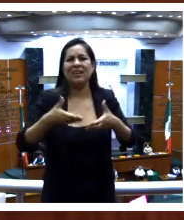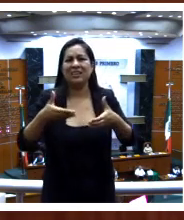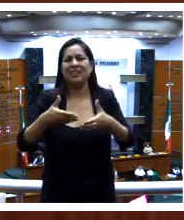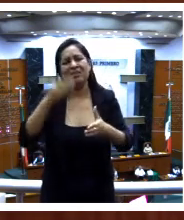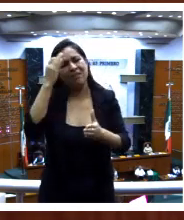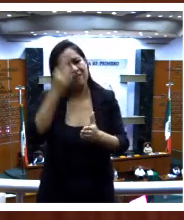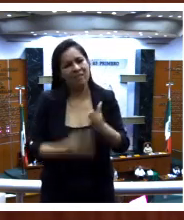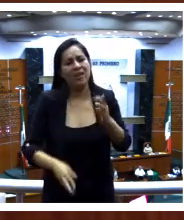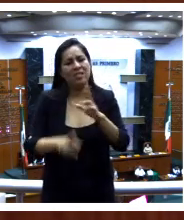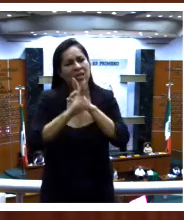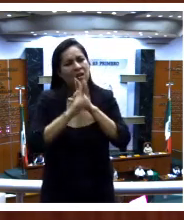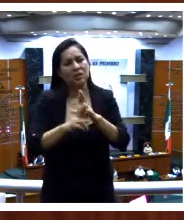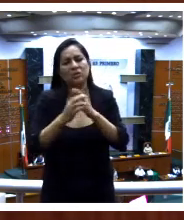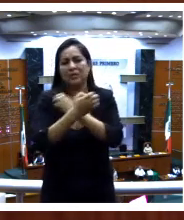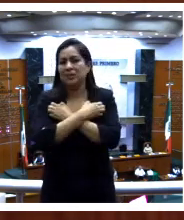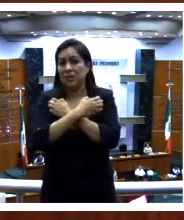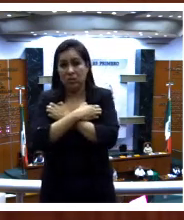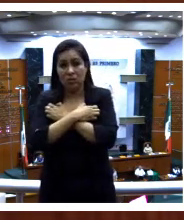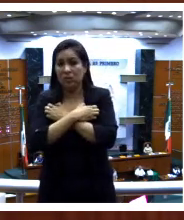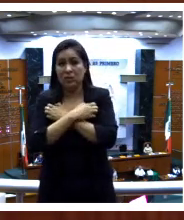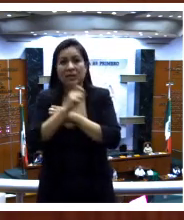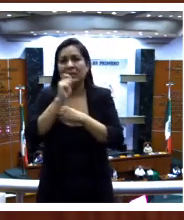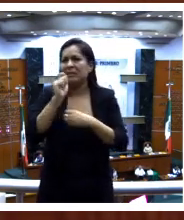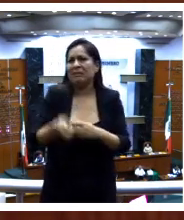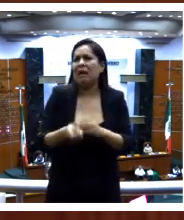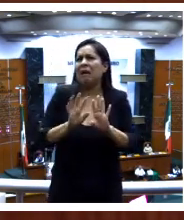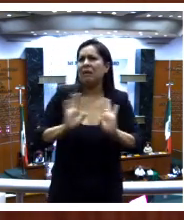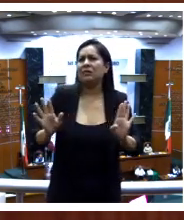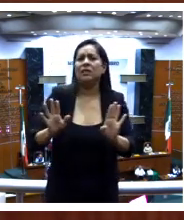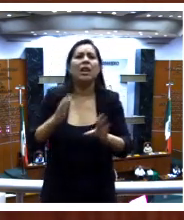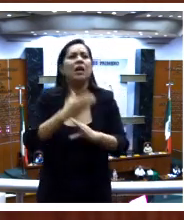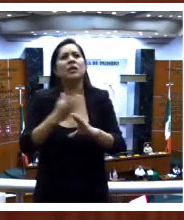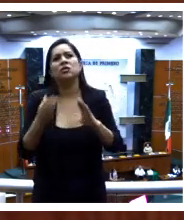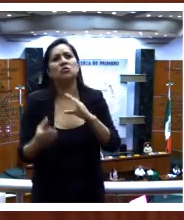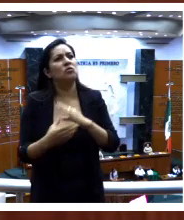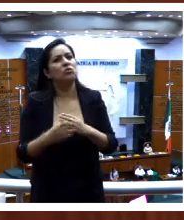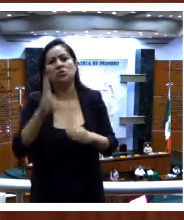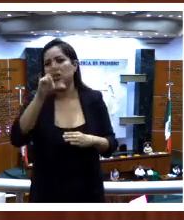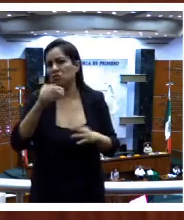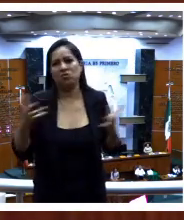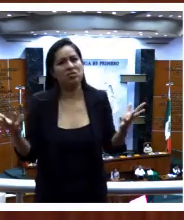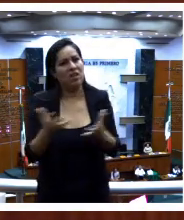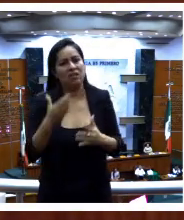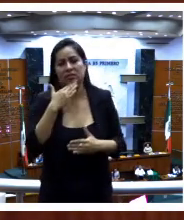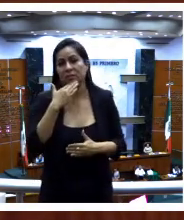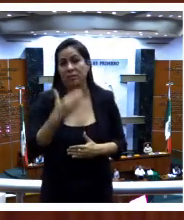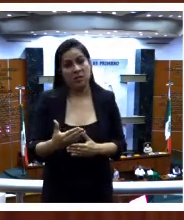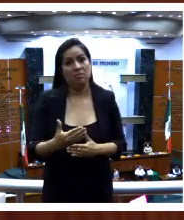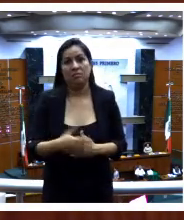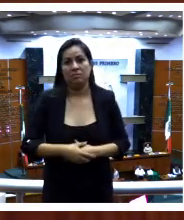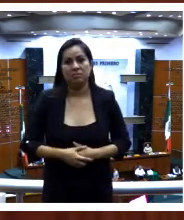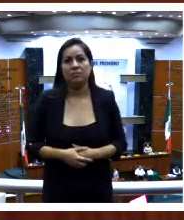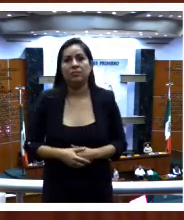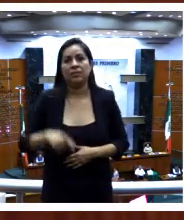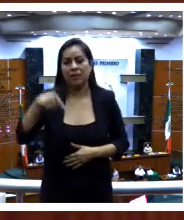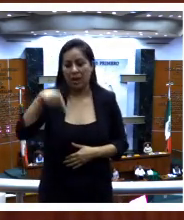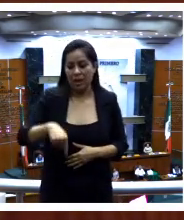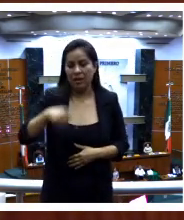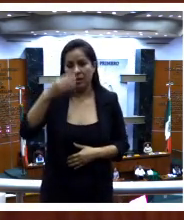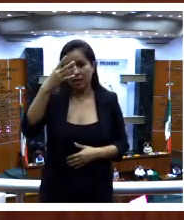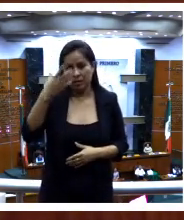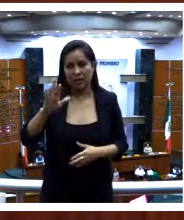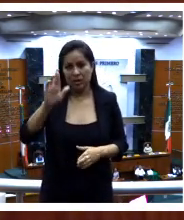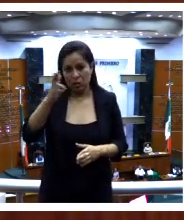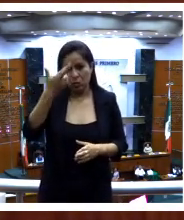de respuestas en este rubro, significa en automático que las cosas no se están haciendo bien. Aquí un recuento de